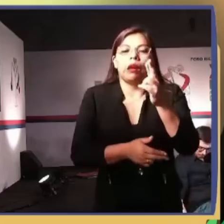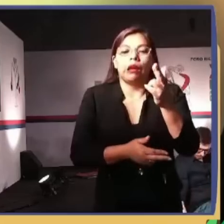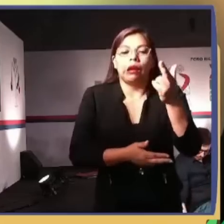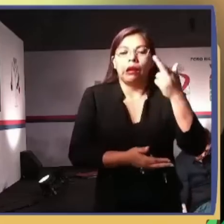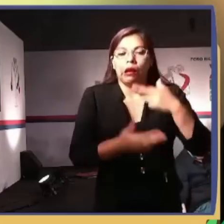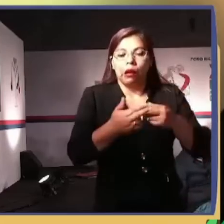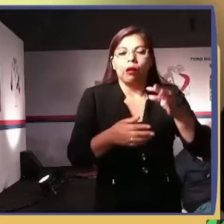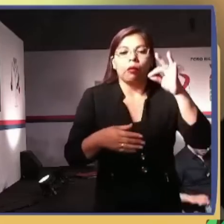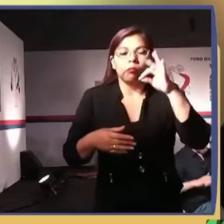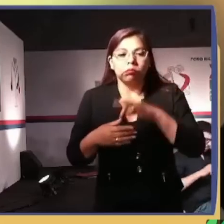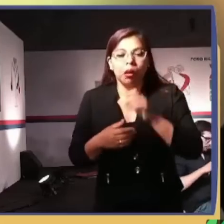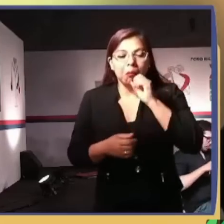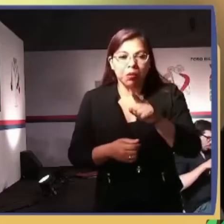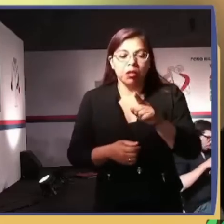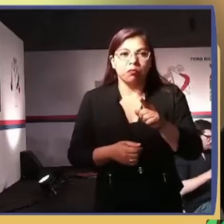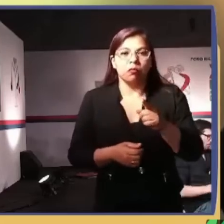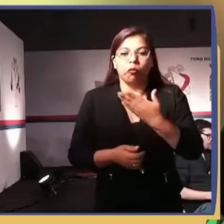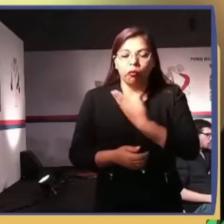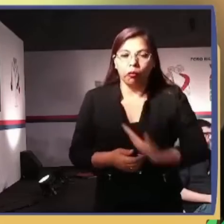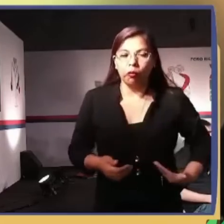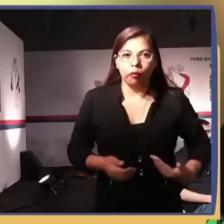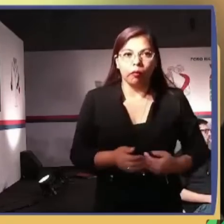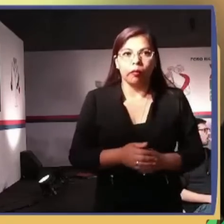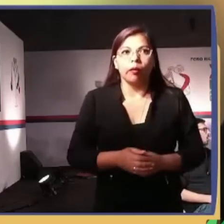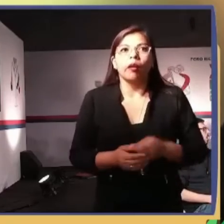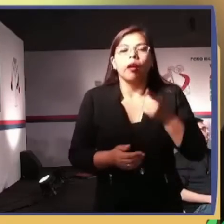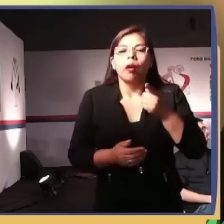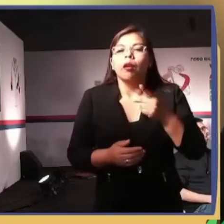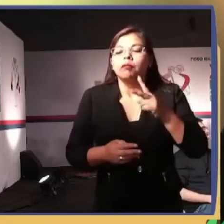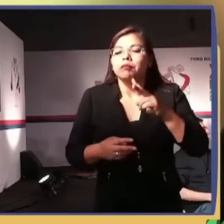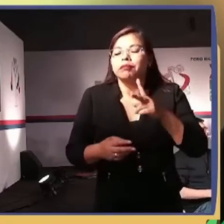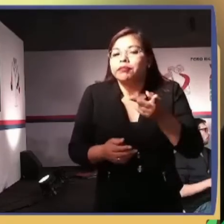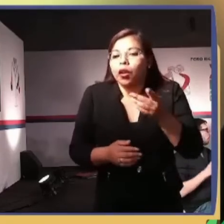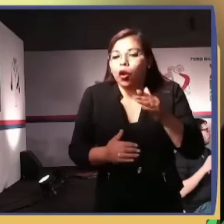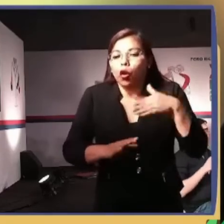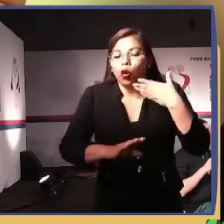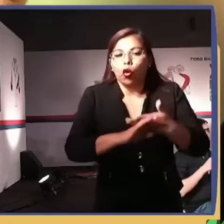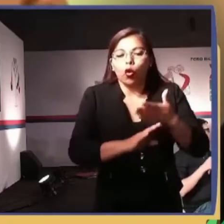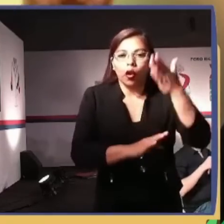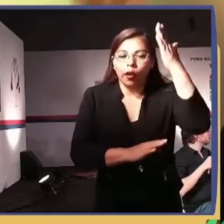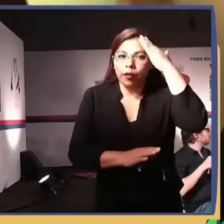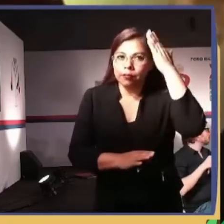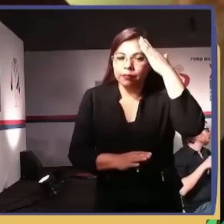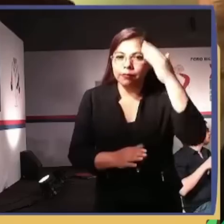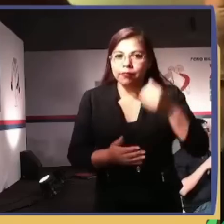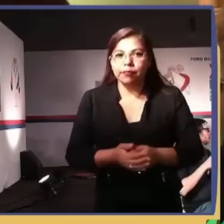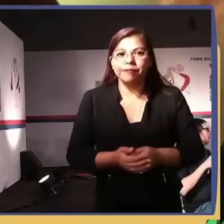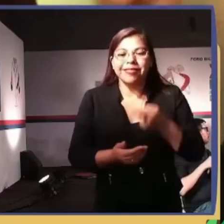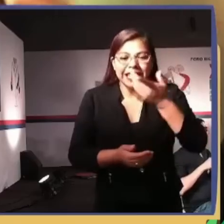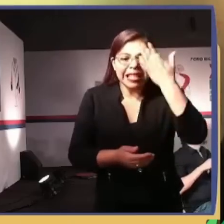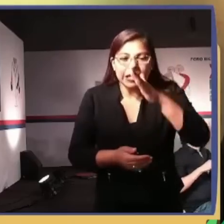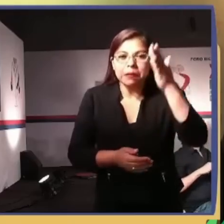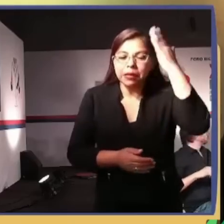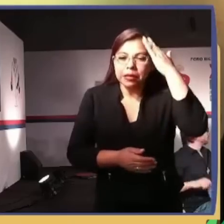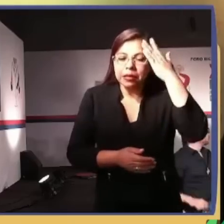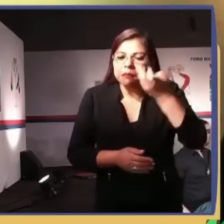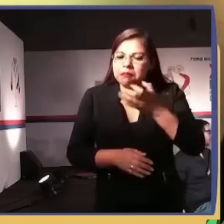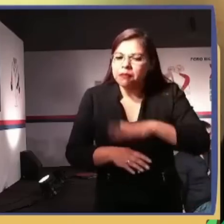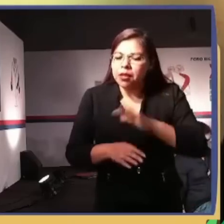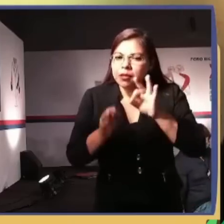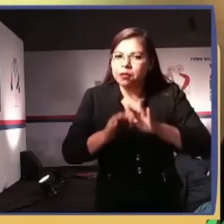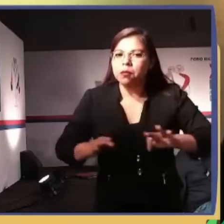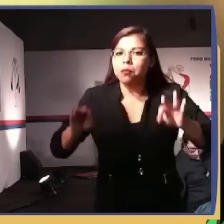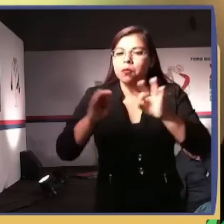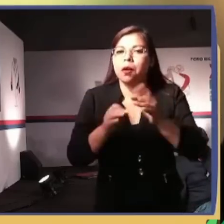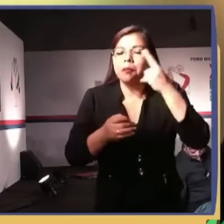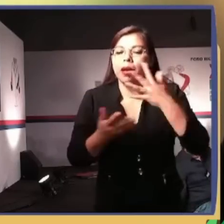problema central. Ellos van contra los liderazgos porque saben que los liderazgos son claves a la hora de impulsar las